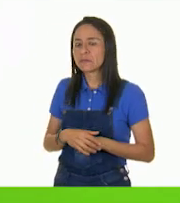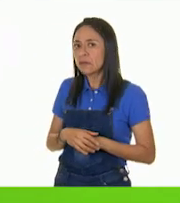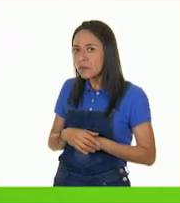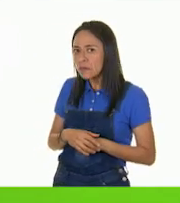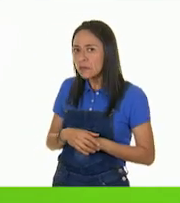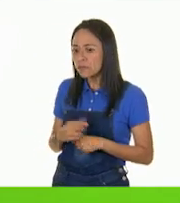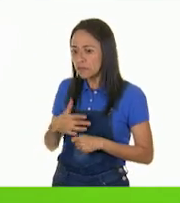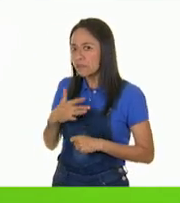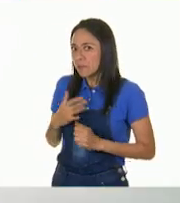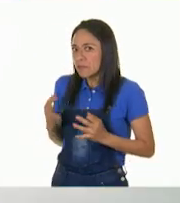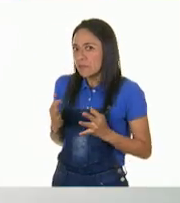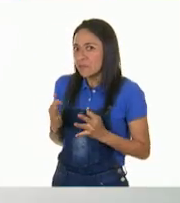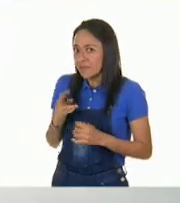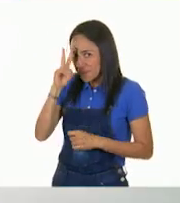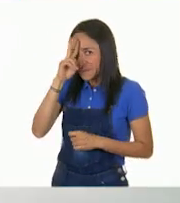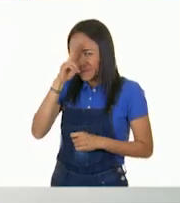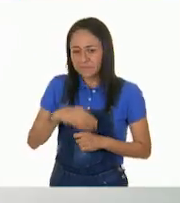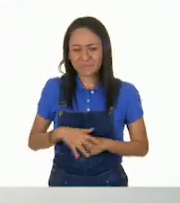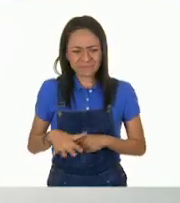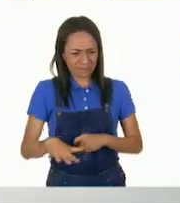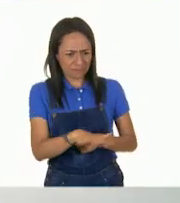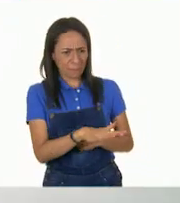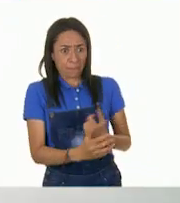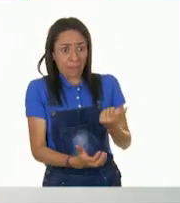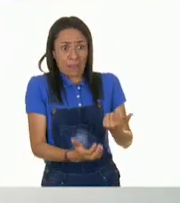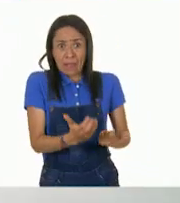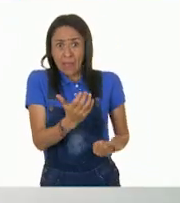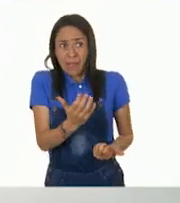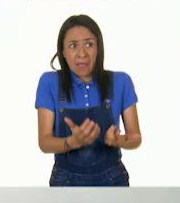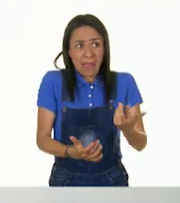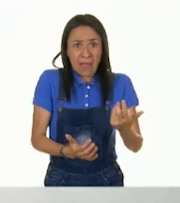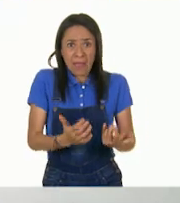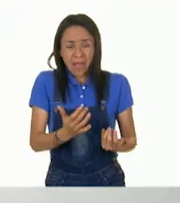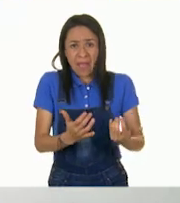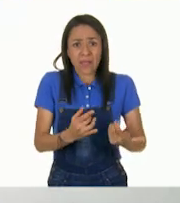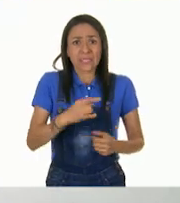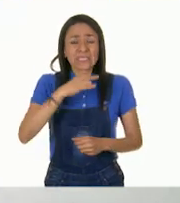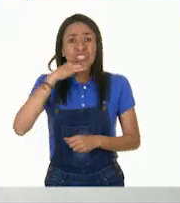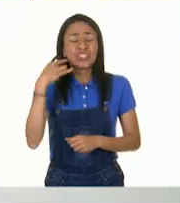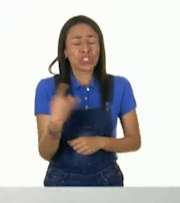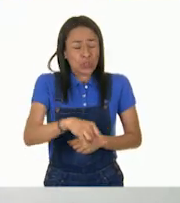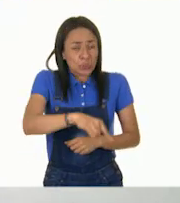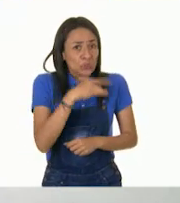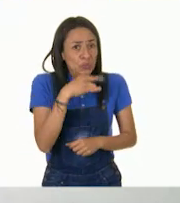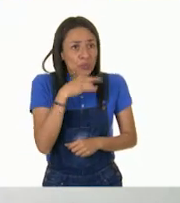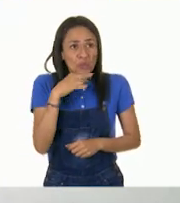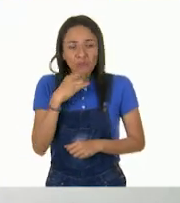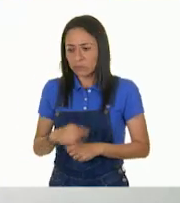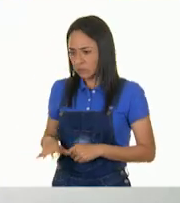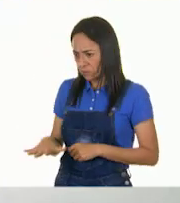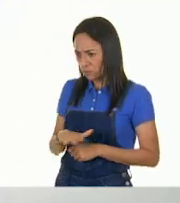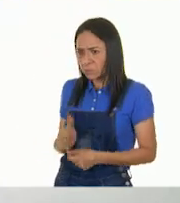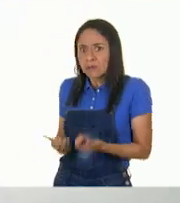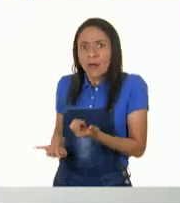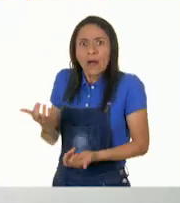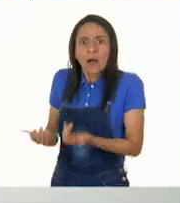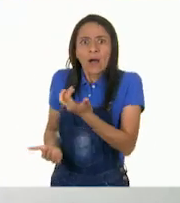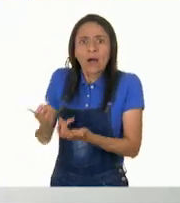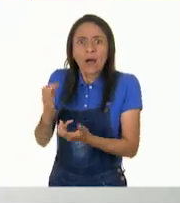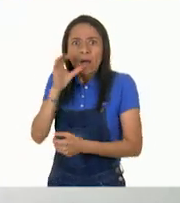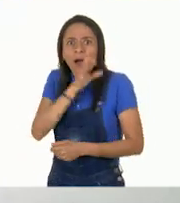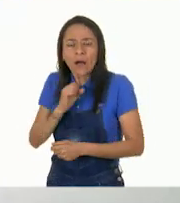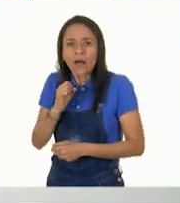comezón el piso está caliente chile me picó el piso está caliente chile me